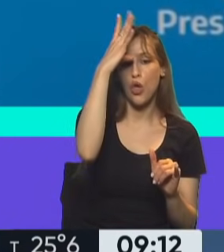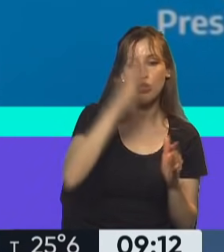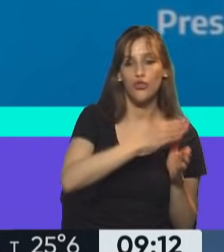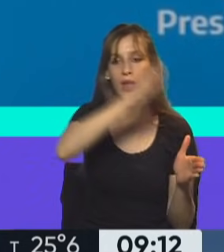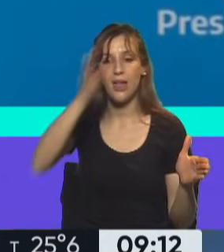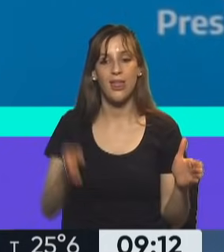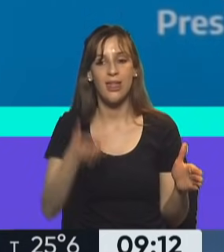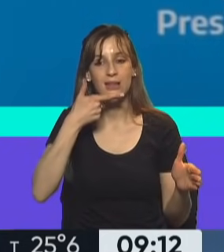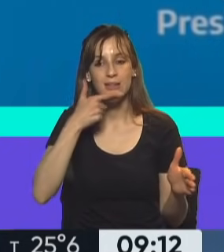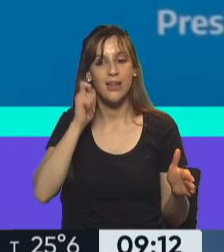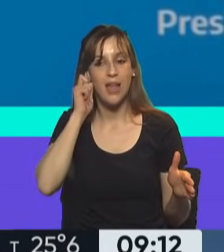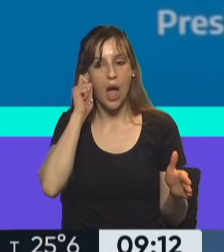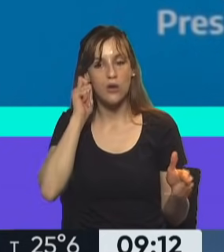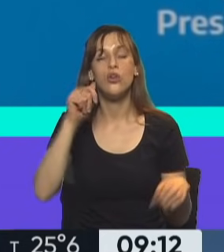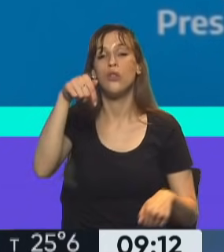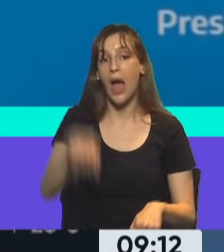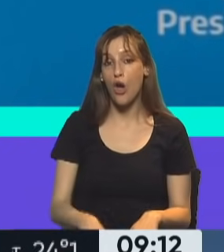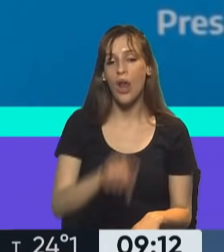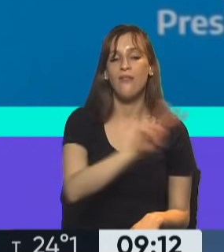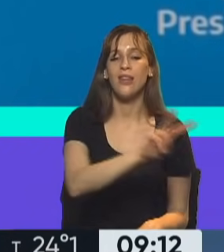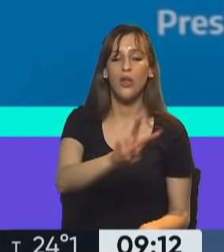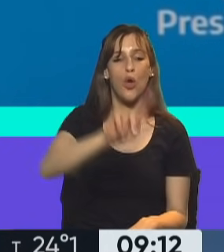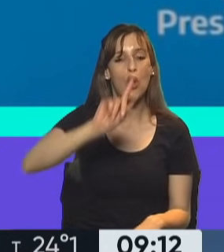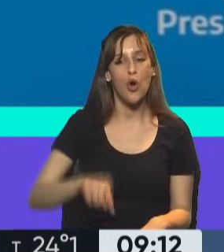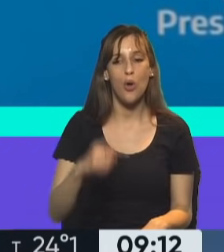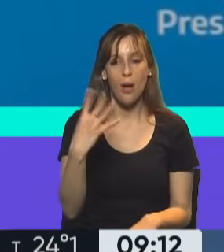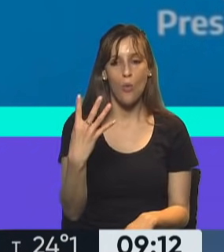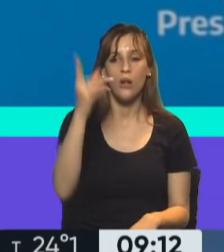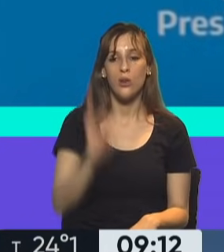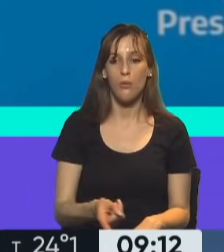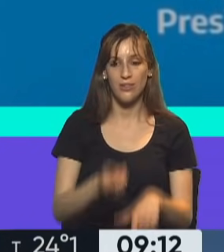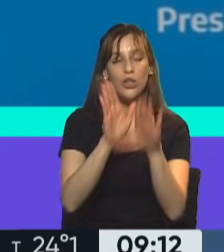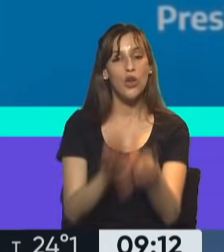ya llegamos al 22.4%